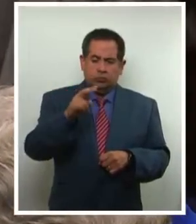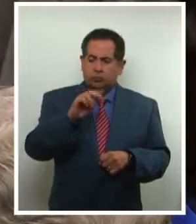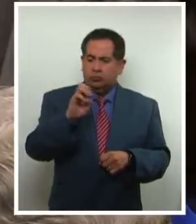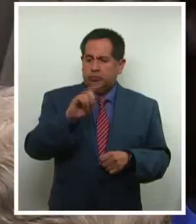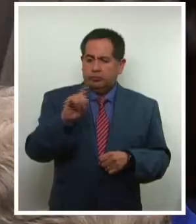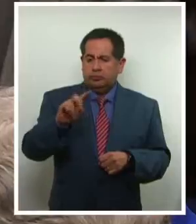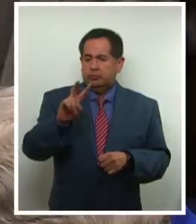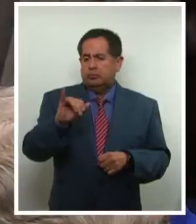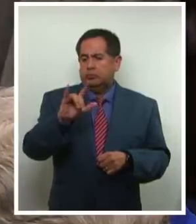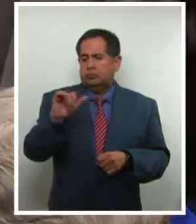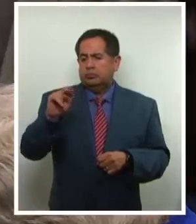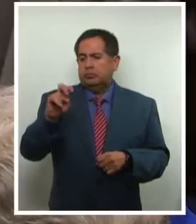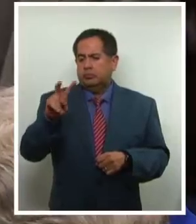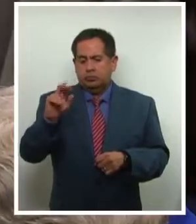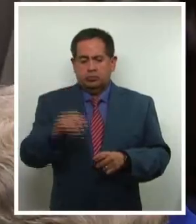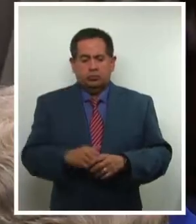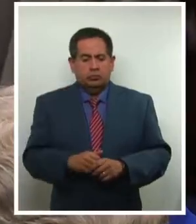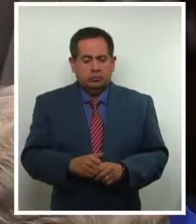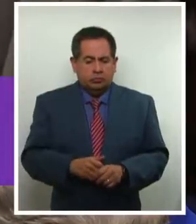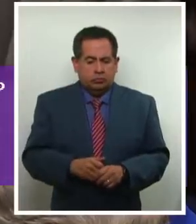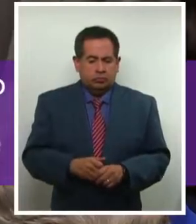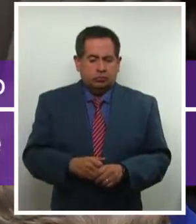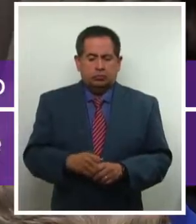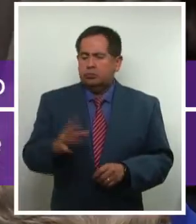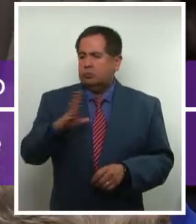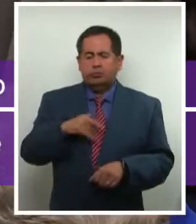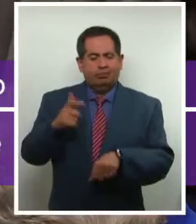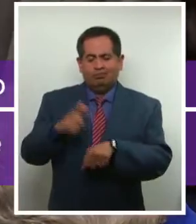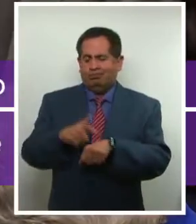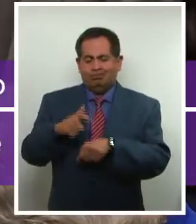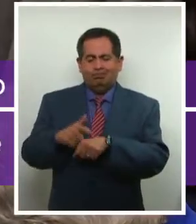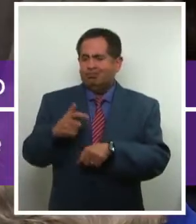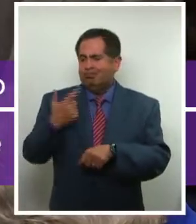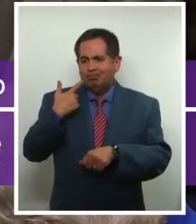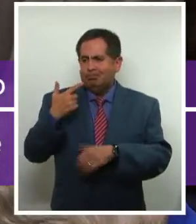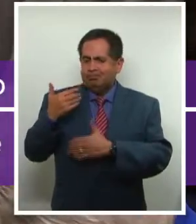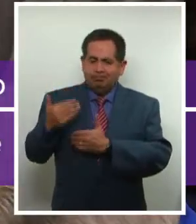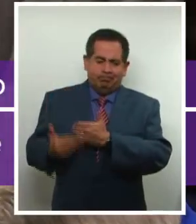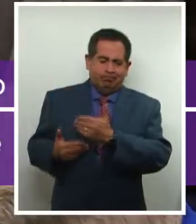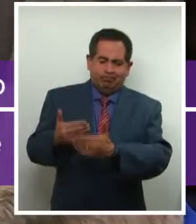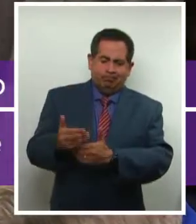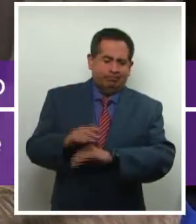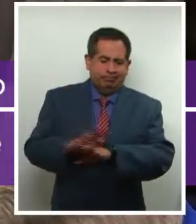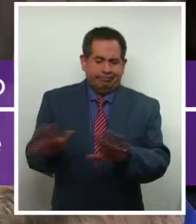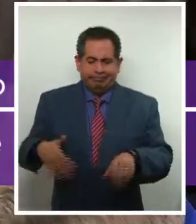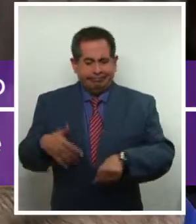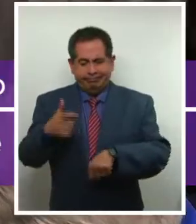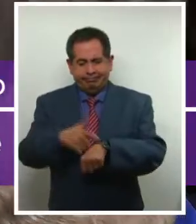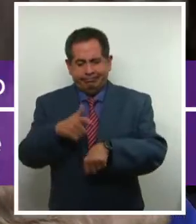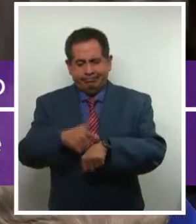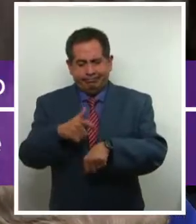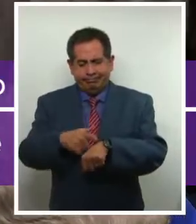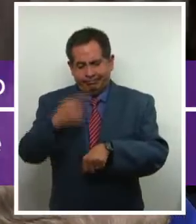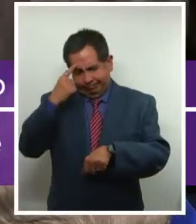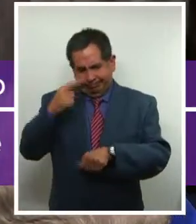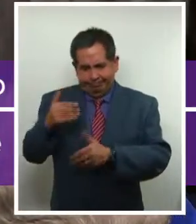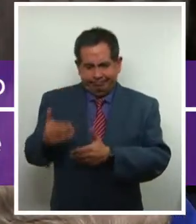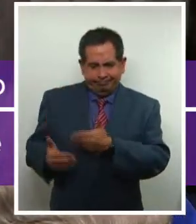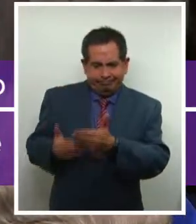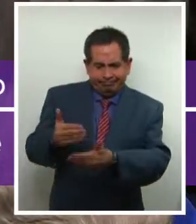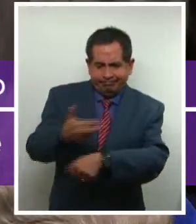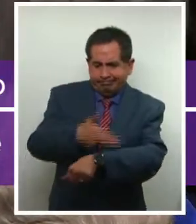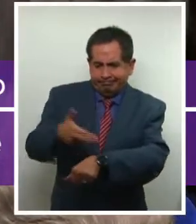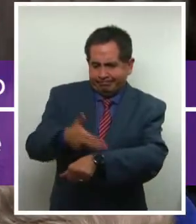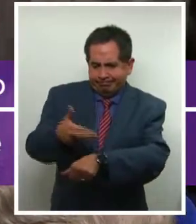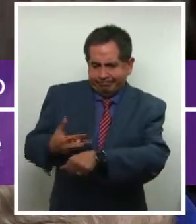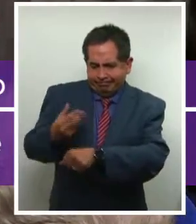Villanueva. No hay ya tiempo procesal. Ya no hay tiempo procesal,